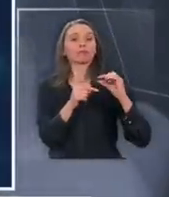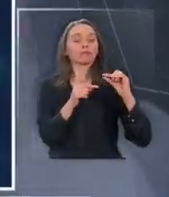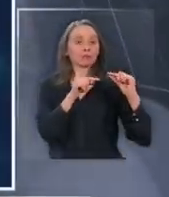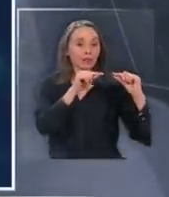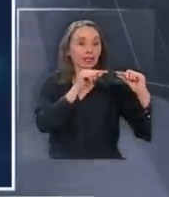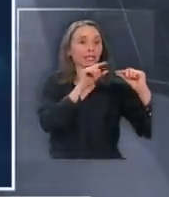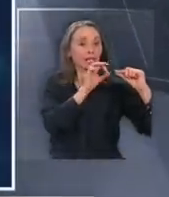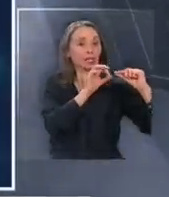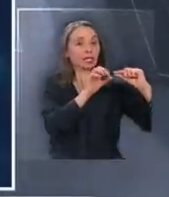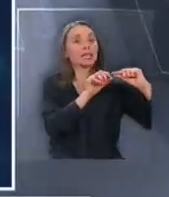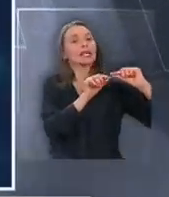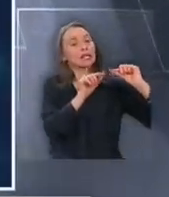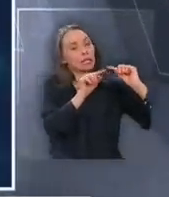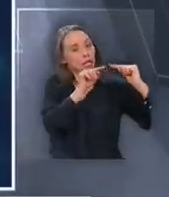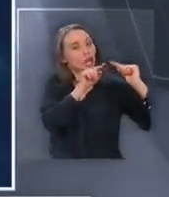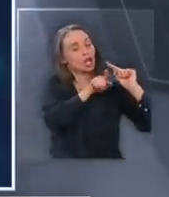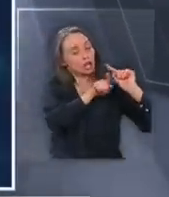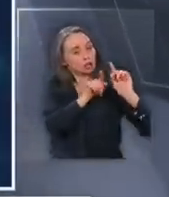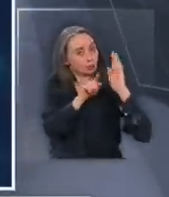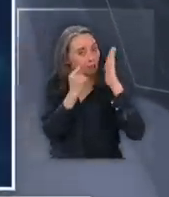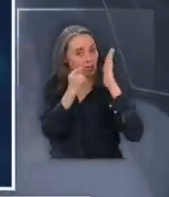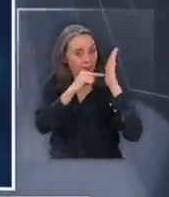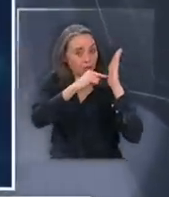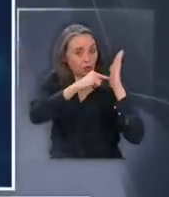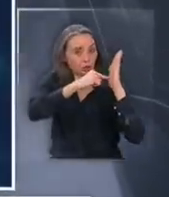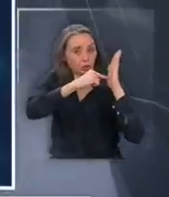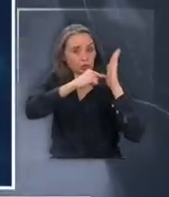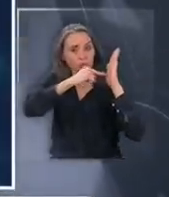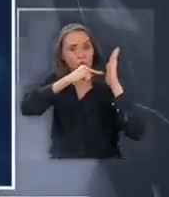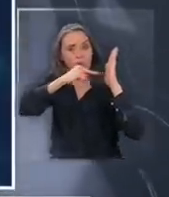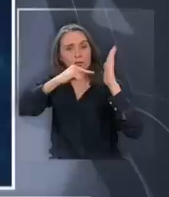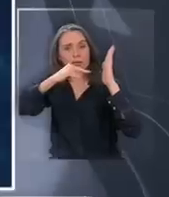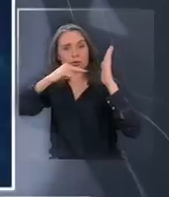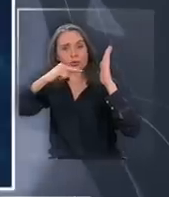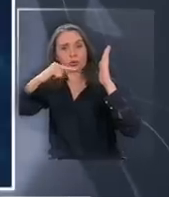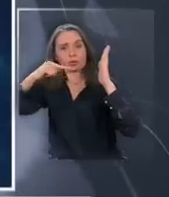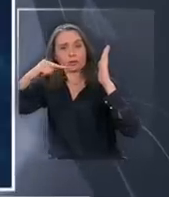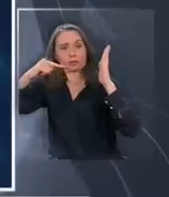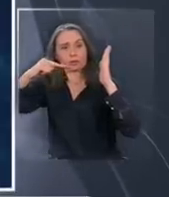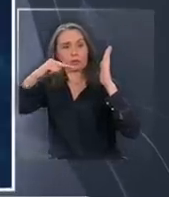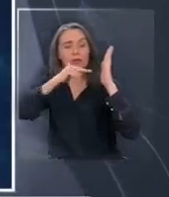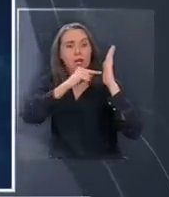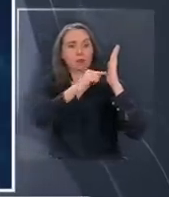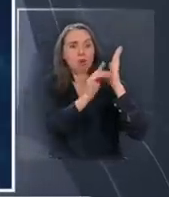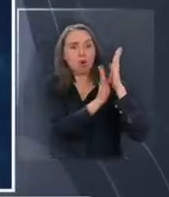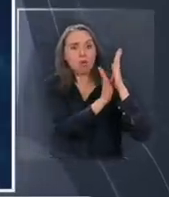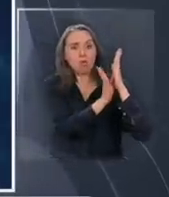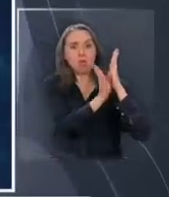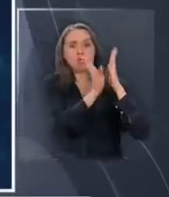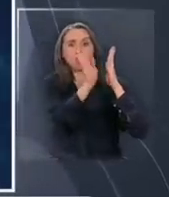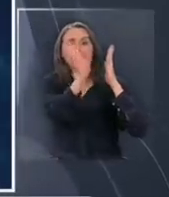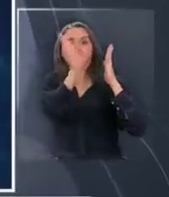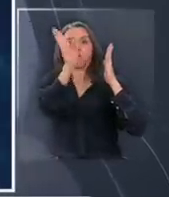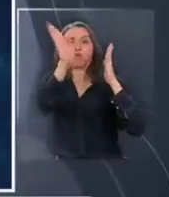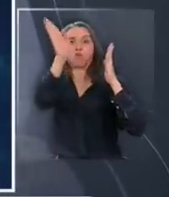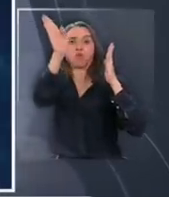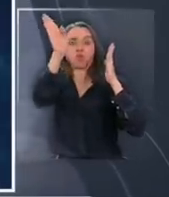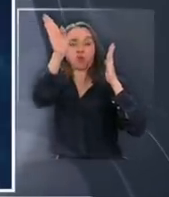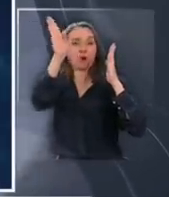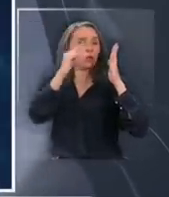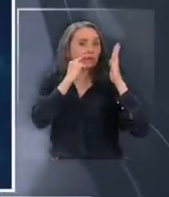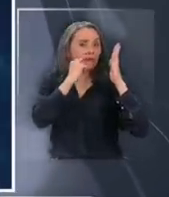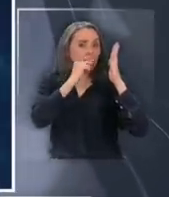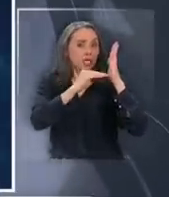curva con crecimiento lineal y luego cambia a tener esta pendiente tan pronunciada,